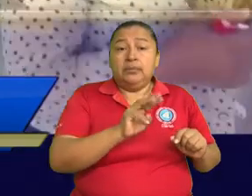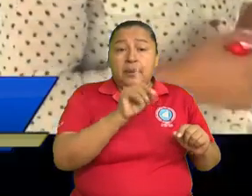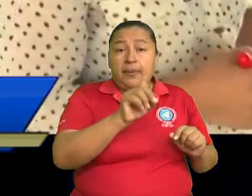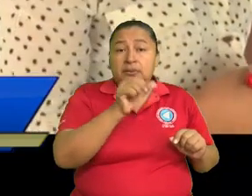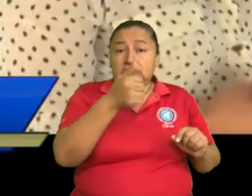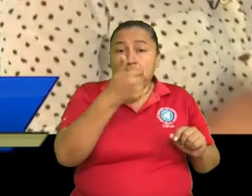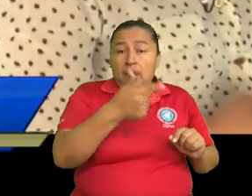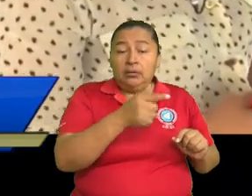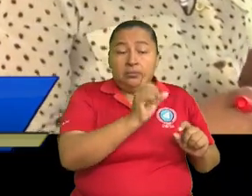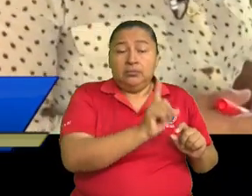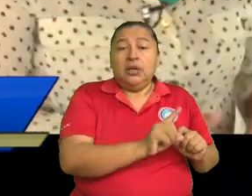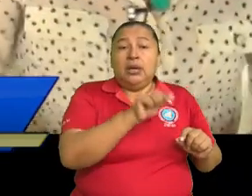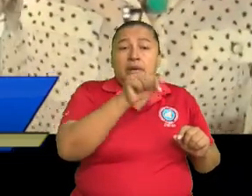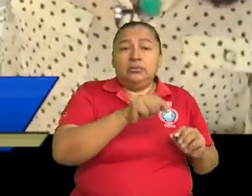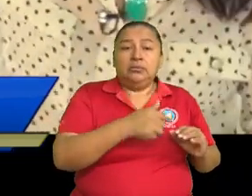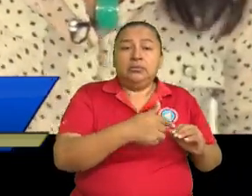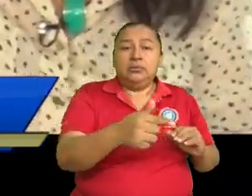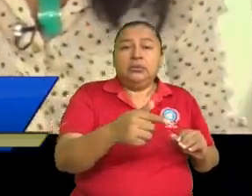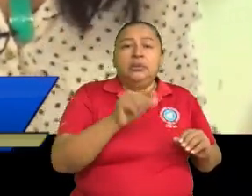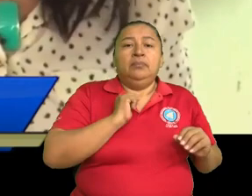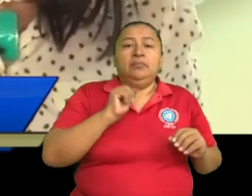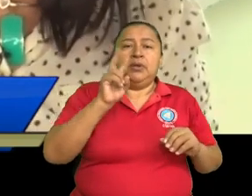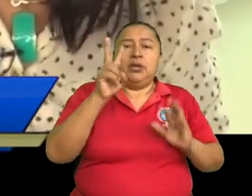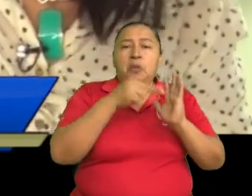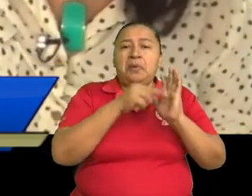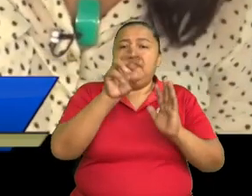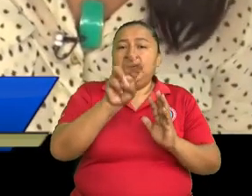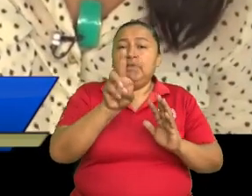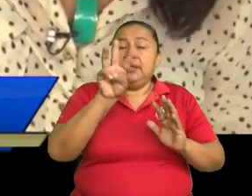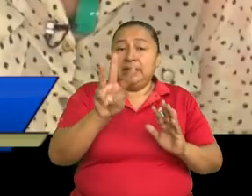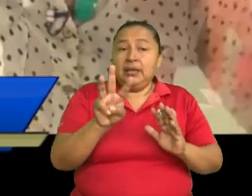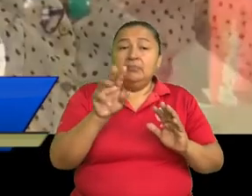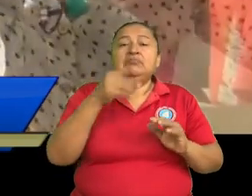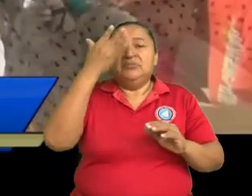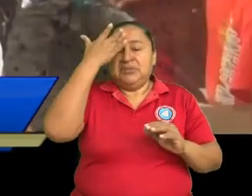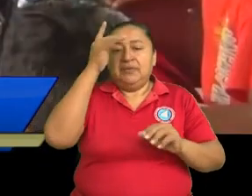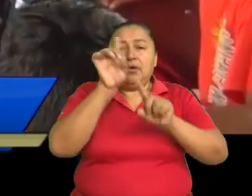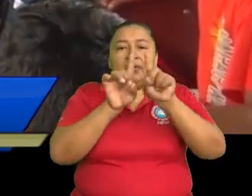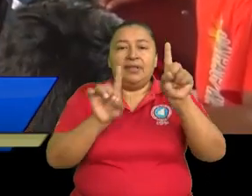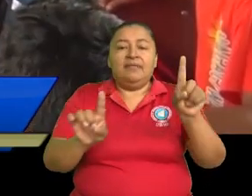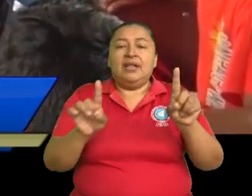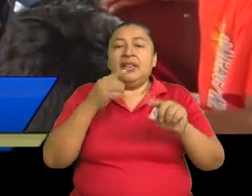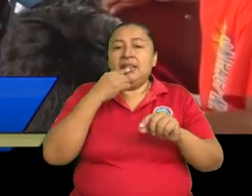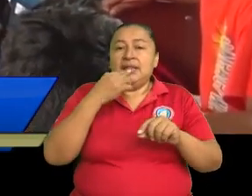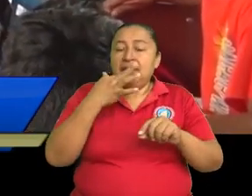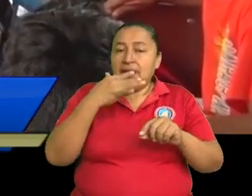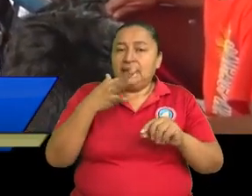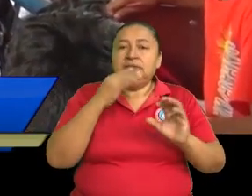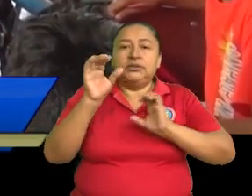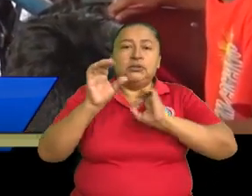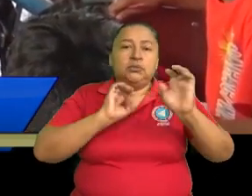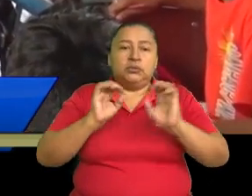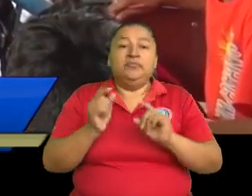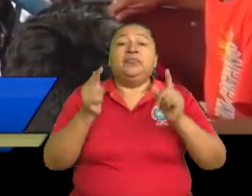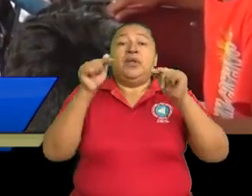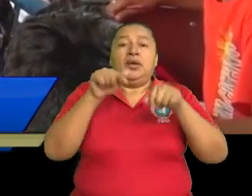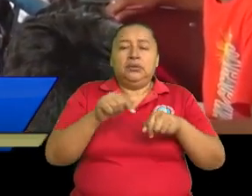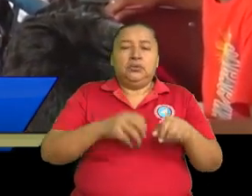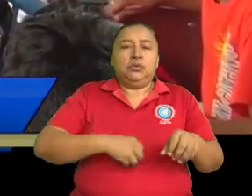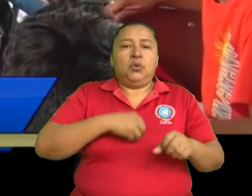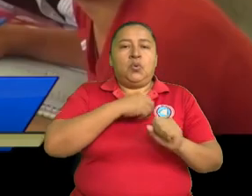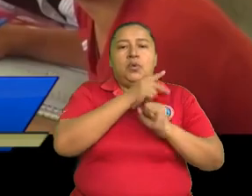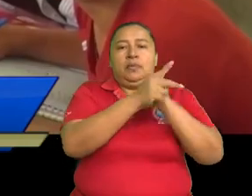primaria, al 23 van a ser muchachos que van a salir con un nivel de inglés comunicacional, y para eso es orgullo patrio